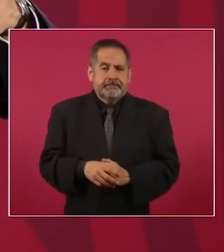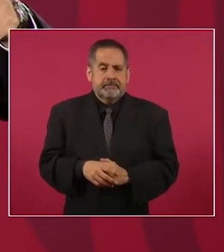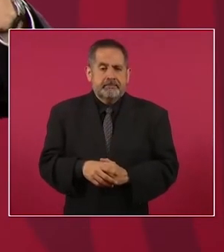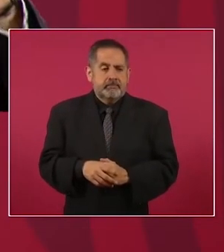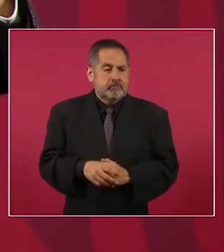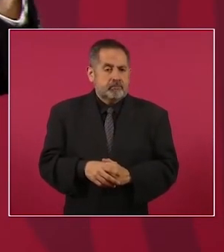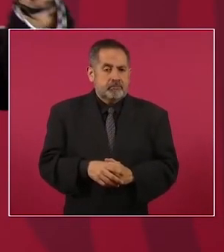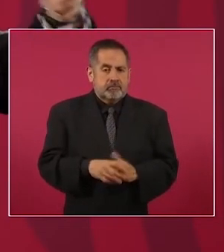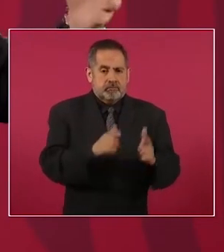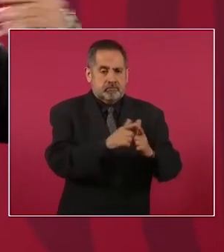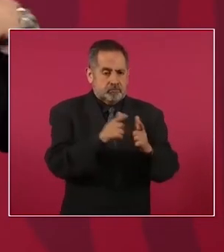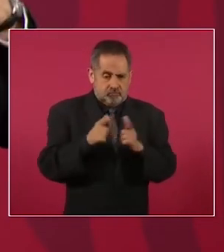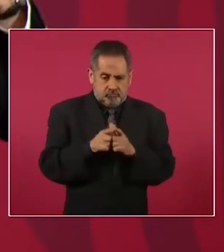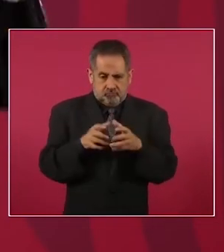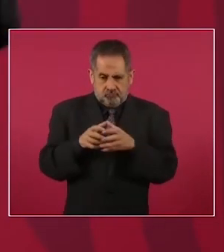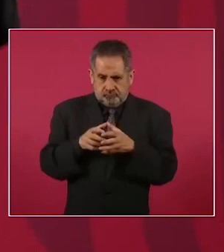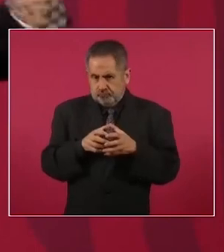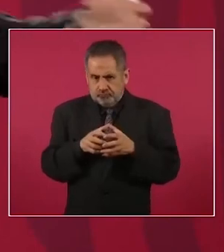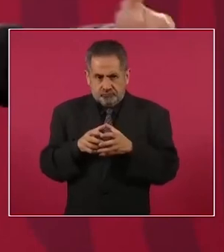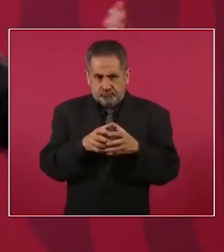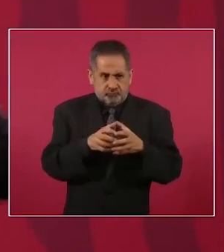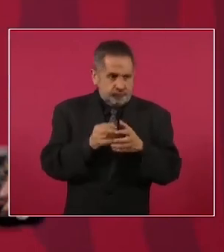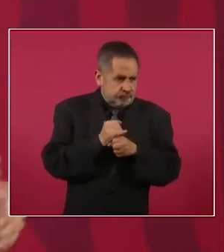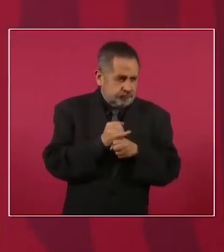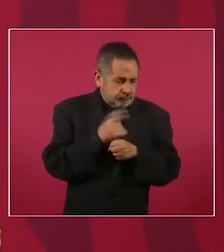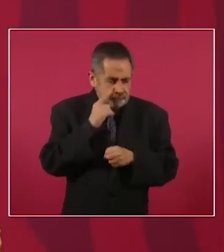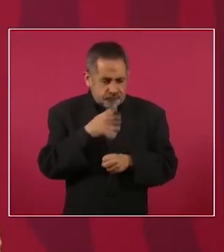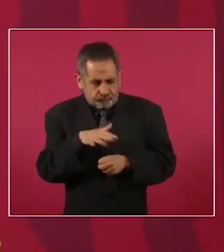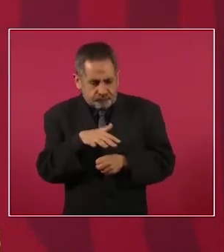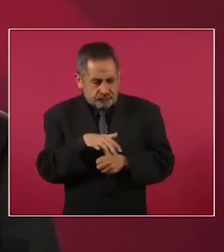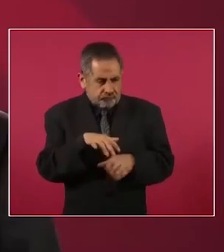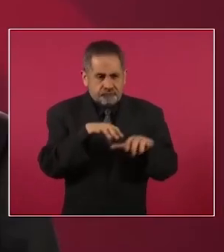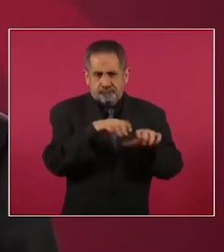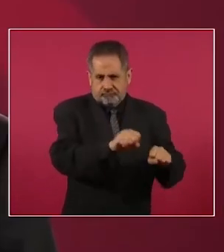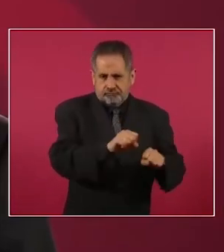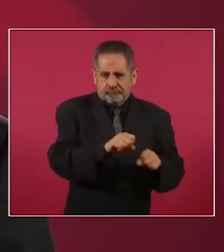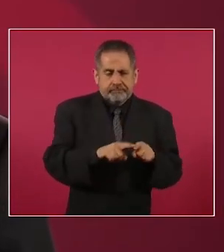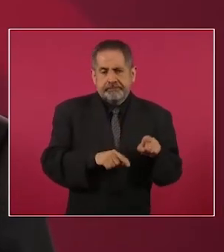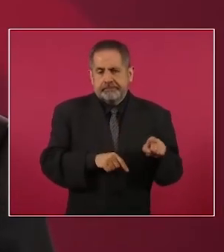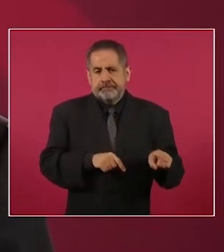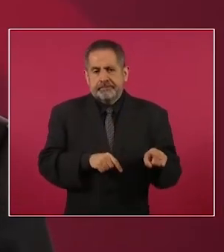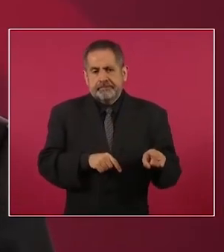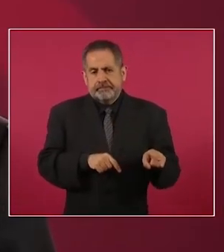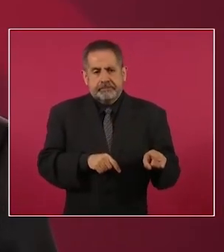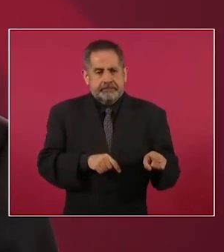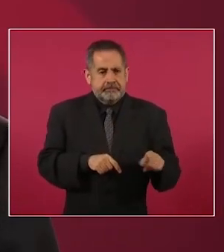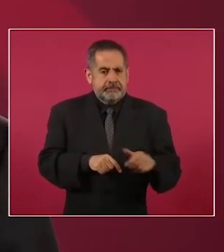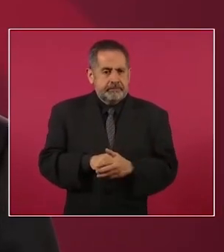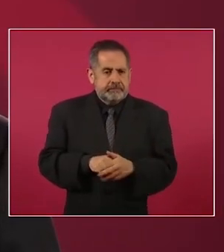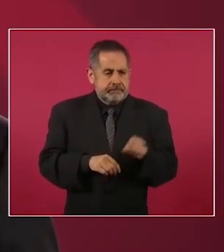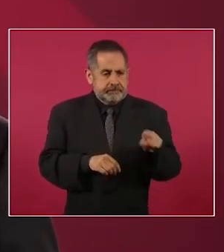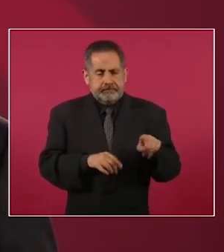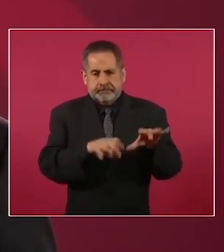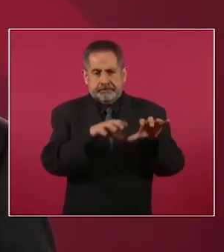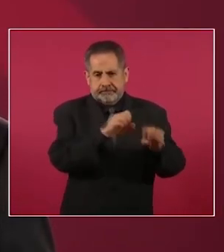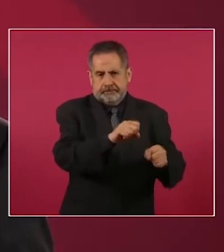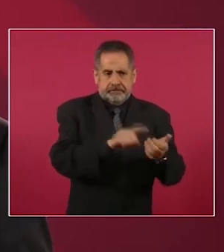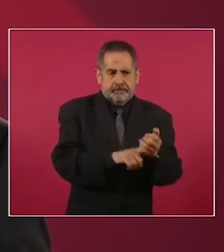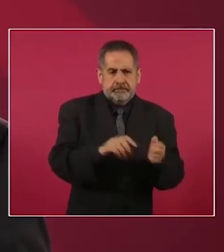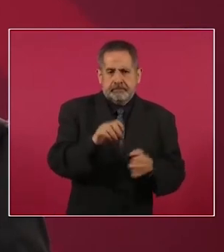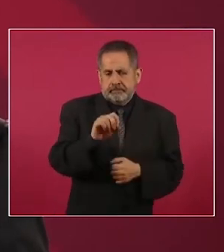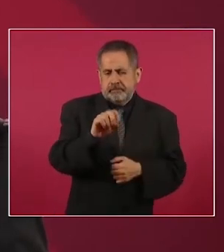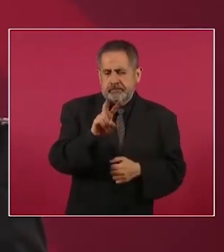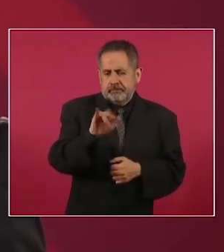Había un grupo haciendo una investigación para detener a esta persona.